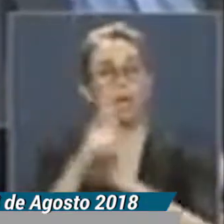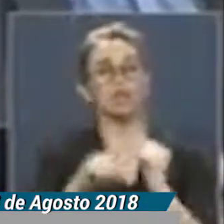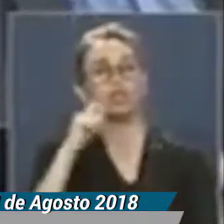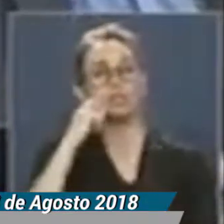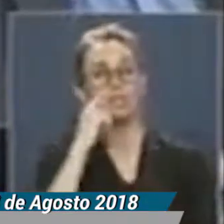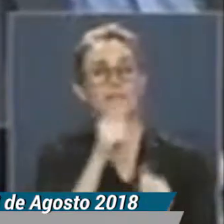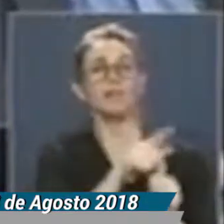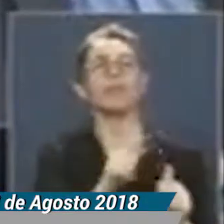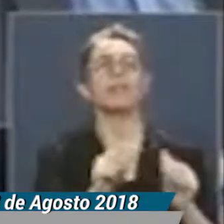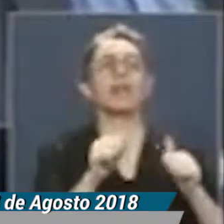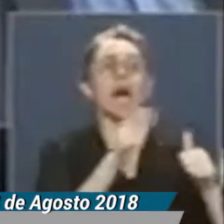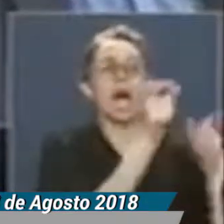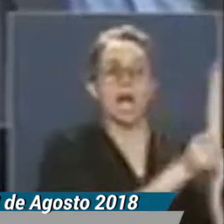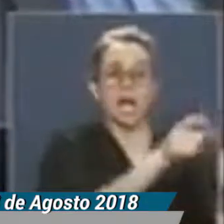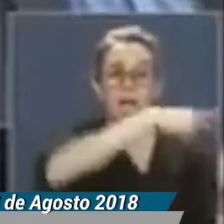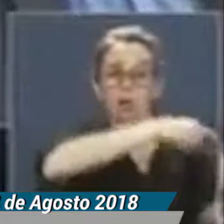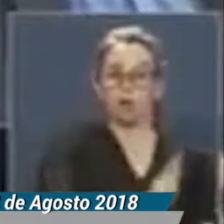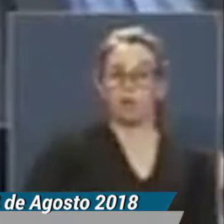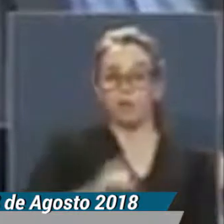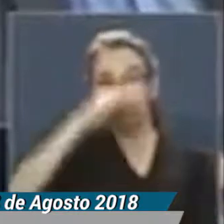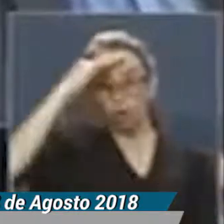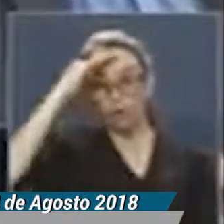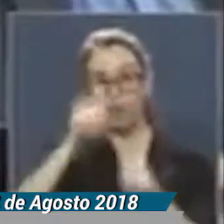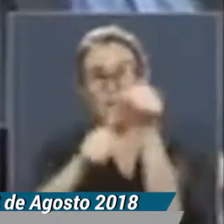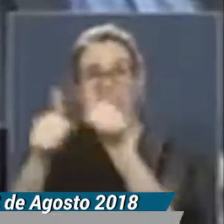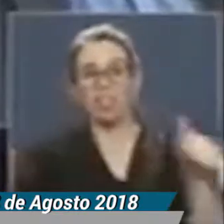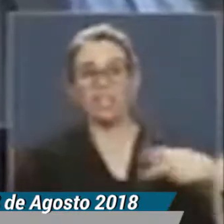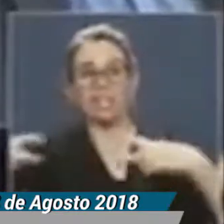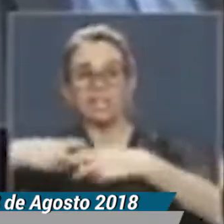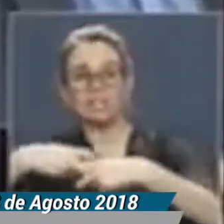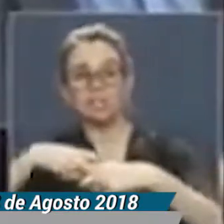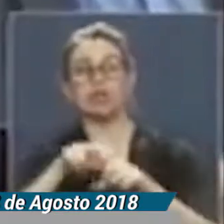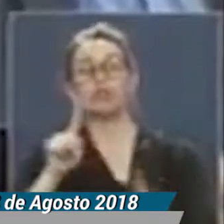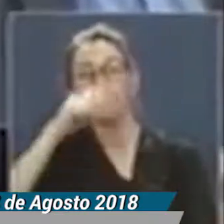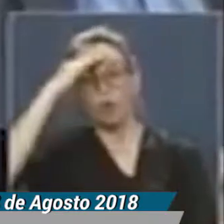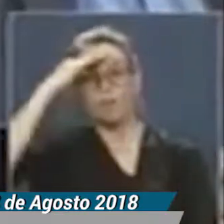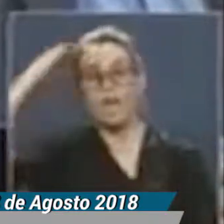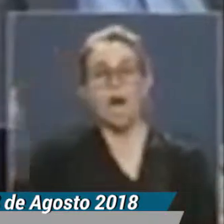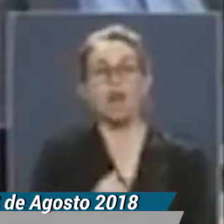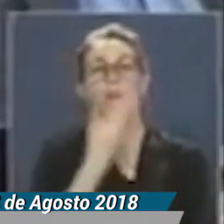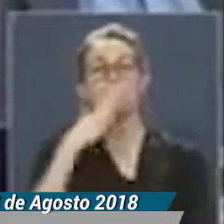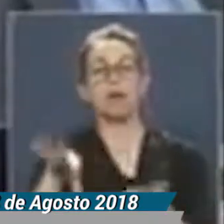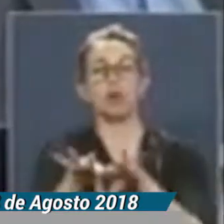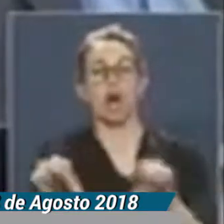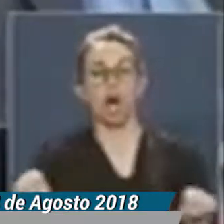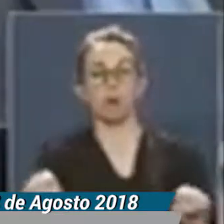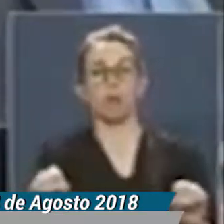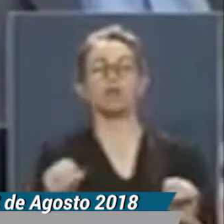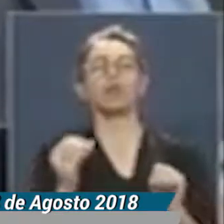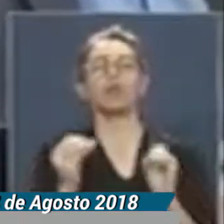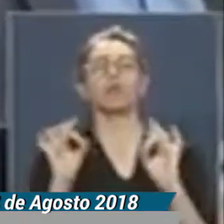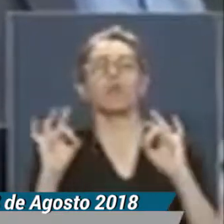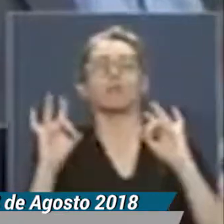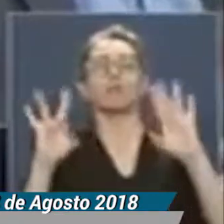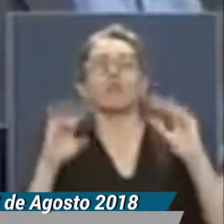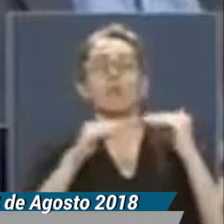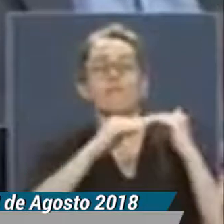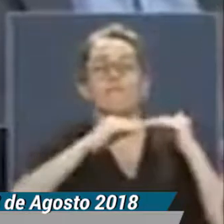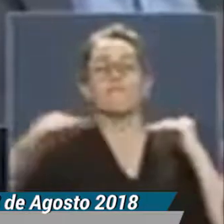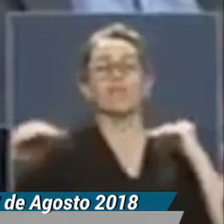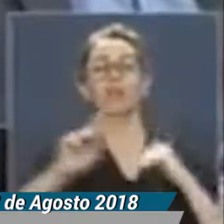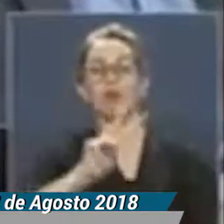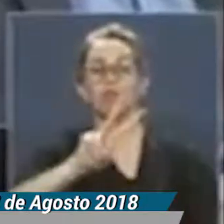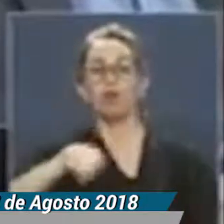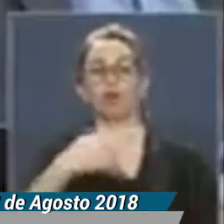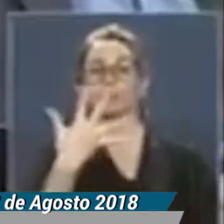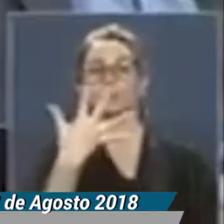acaso los dirigentes gremiales? ¿Es que no confían en la posibilidad de lograr un mejor acuerdo que un fijo 2,5% recién